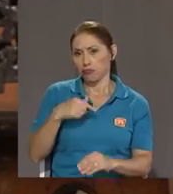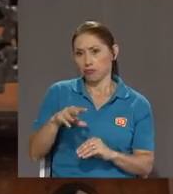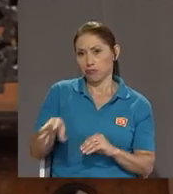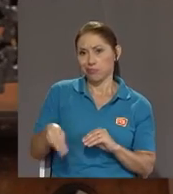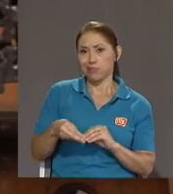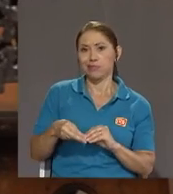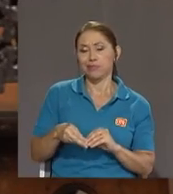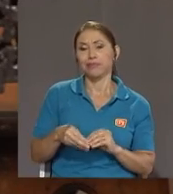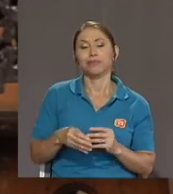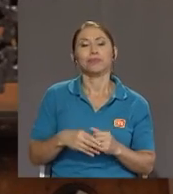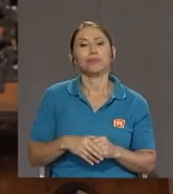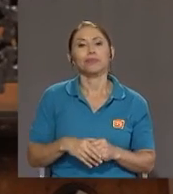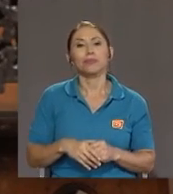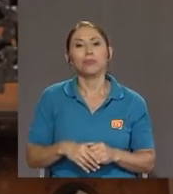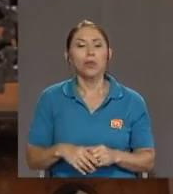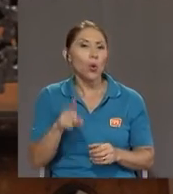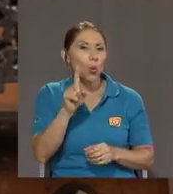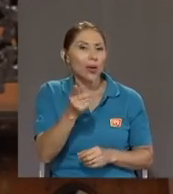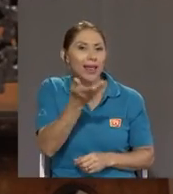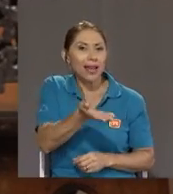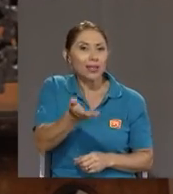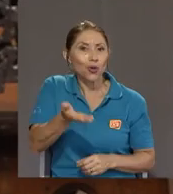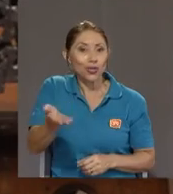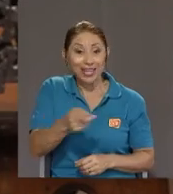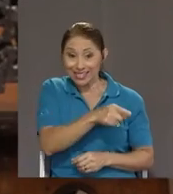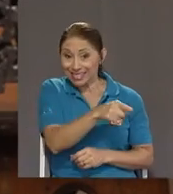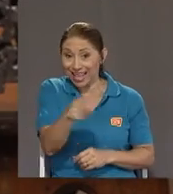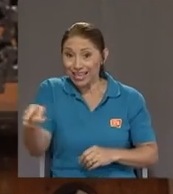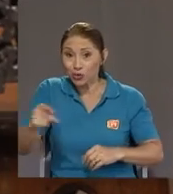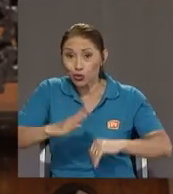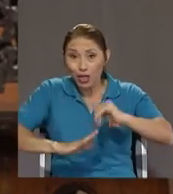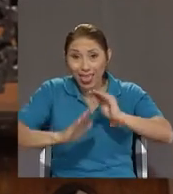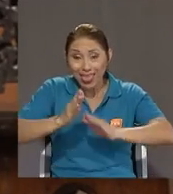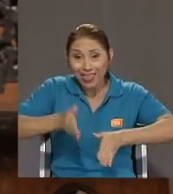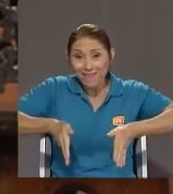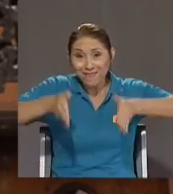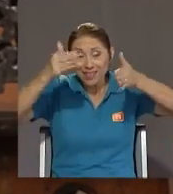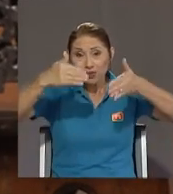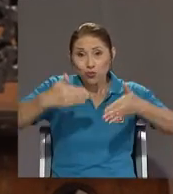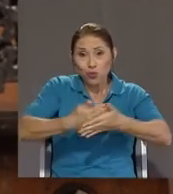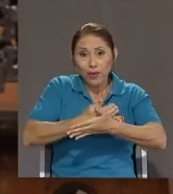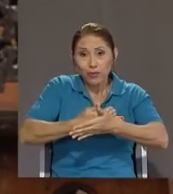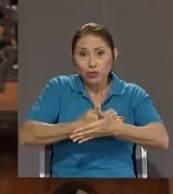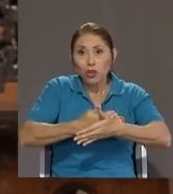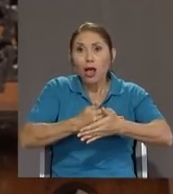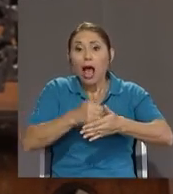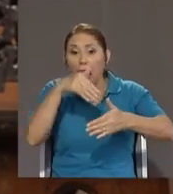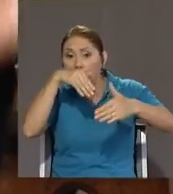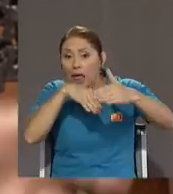sino meter la cuchara. Una de las cosas de esos edificios es que esos edificios hay que equiparlos y hay que mantenerlos.